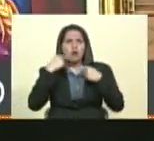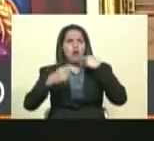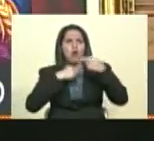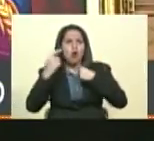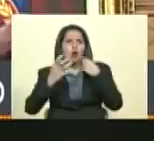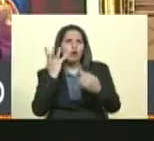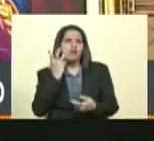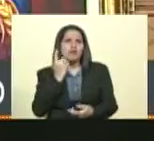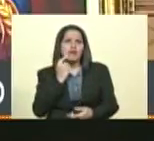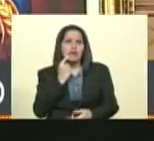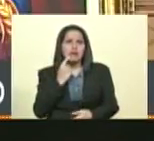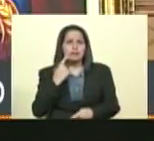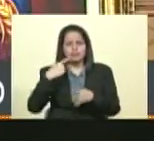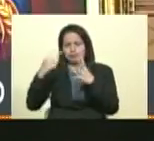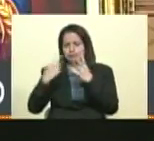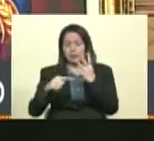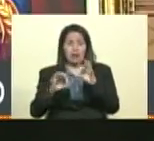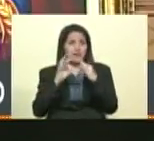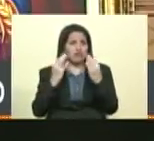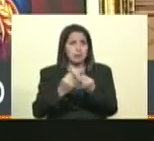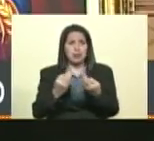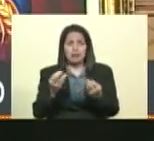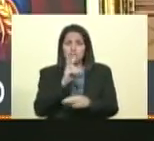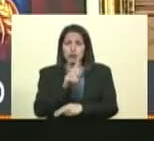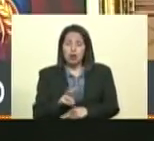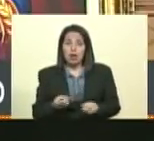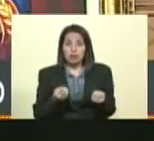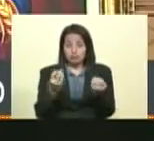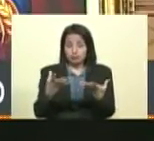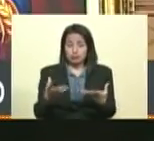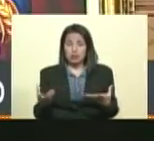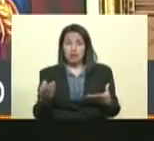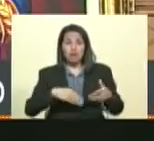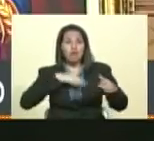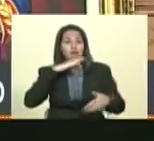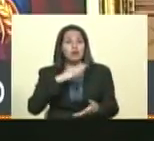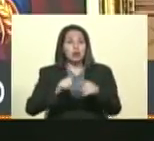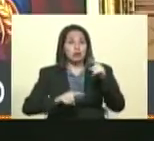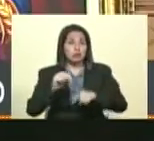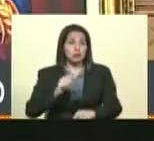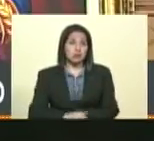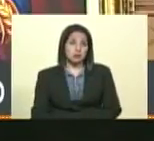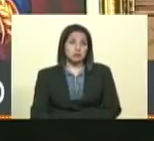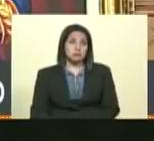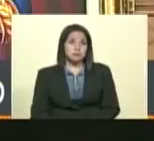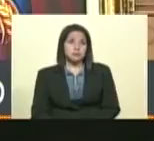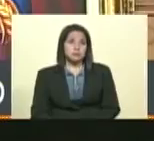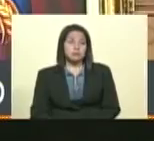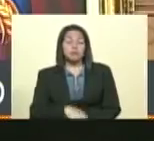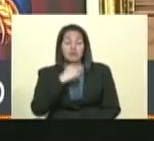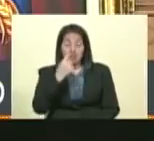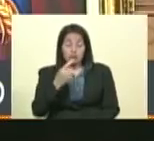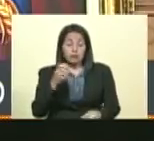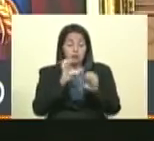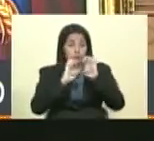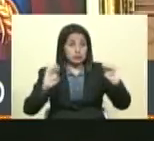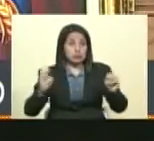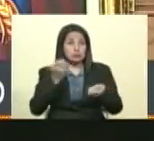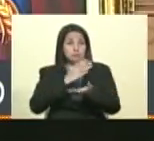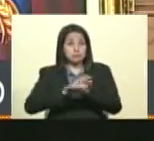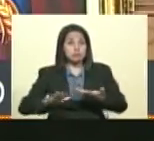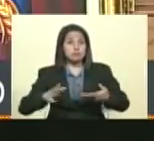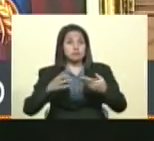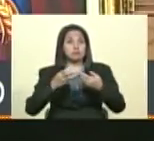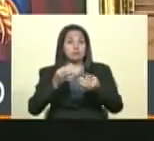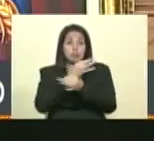la familia venezolana. Y en términos prácticos, podemos decir la educación pública gratuita de calidad